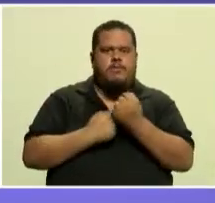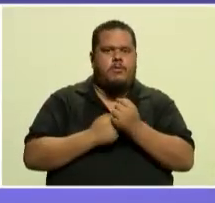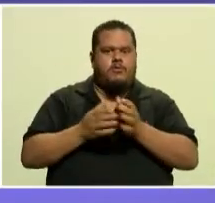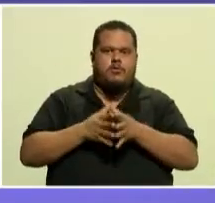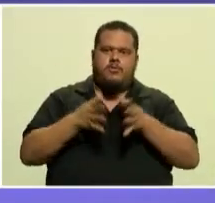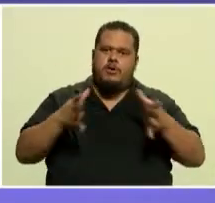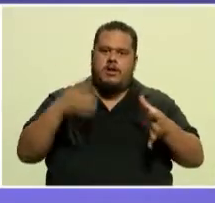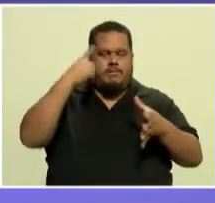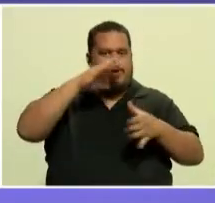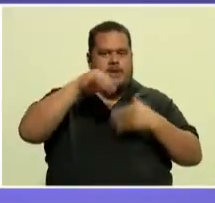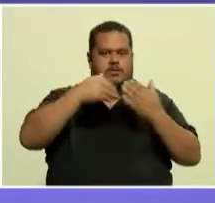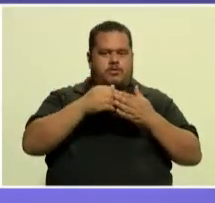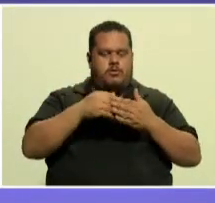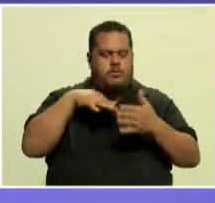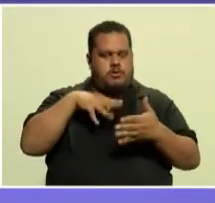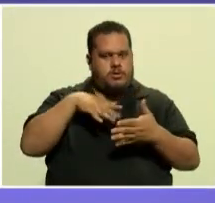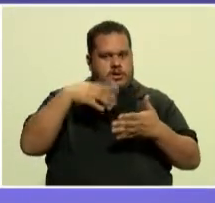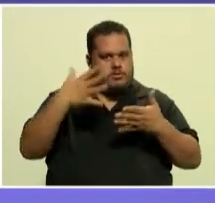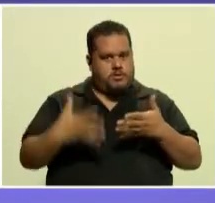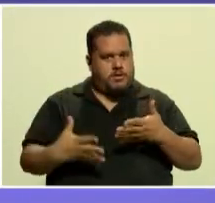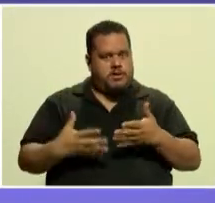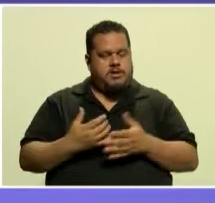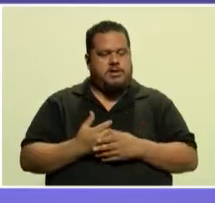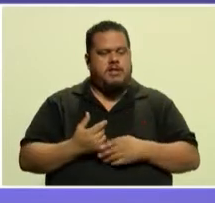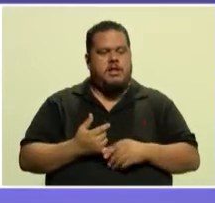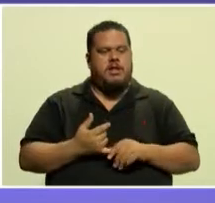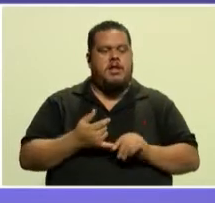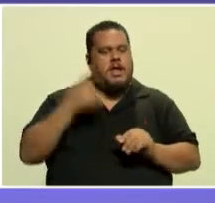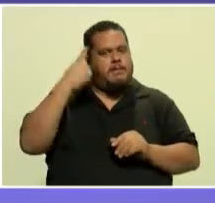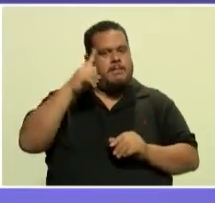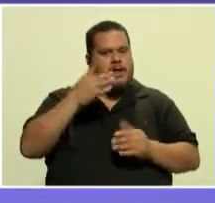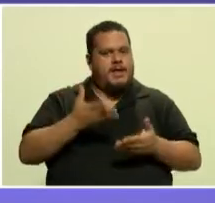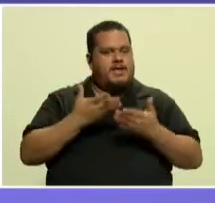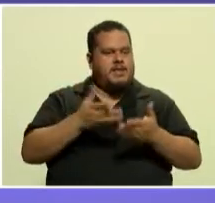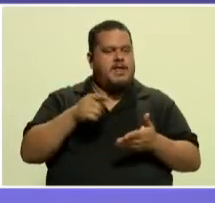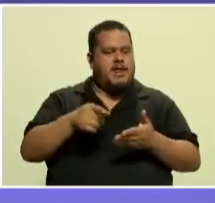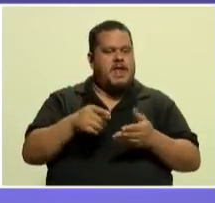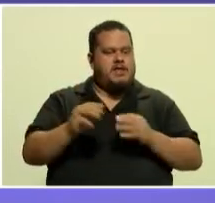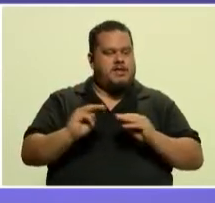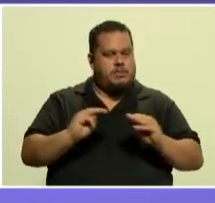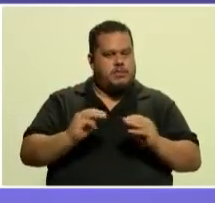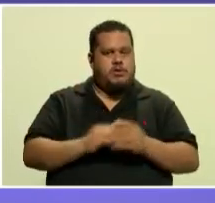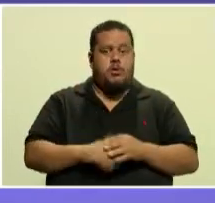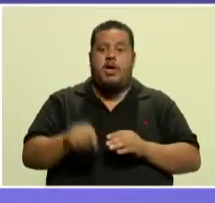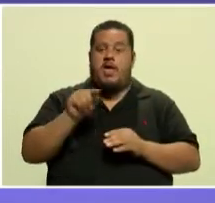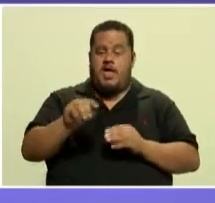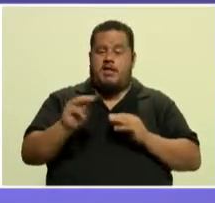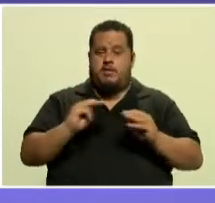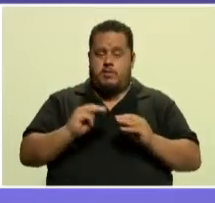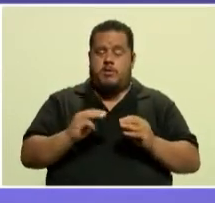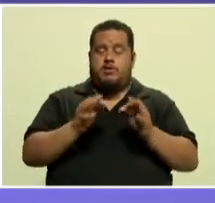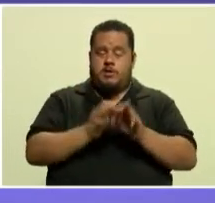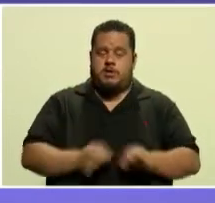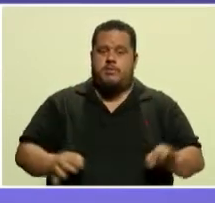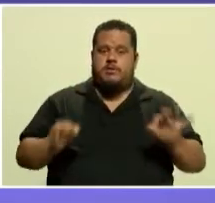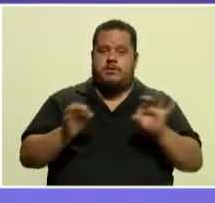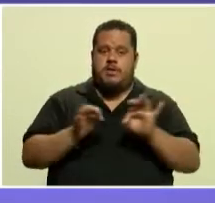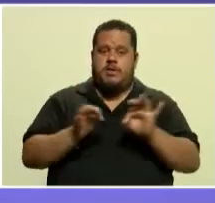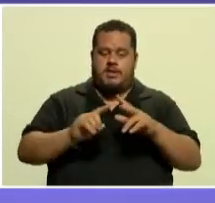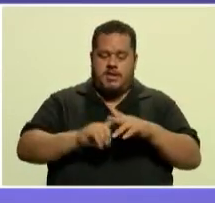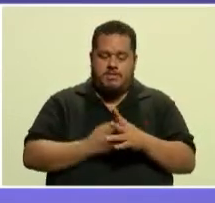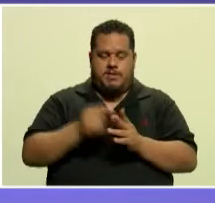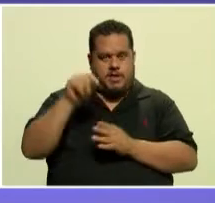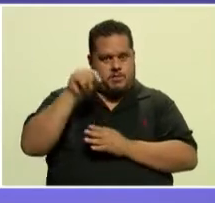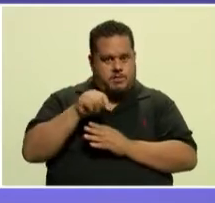los estudiantes para que se diera ese movimiento. Y ese movimiento es tan relevante que fue a partir